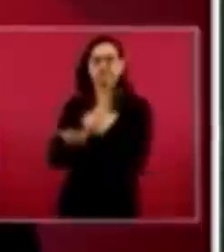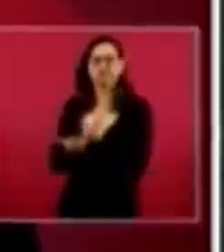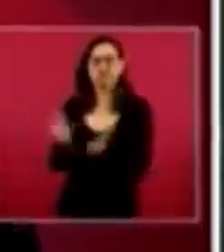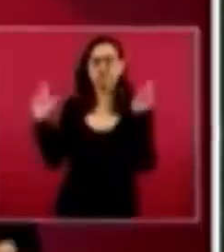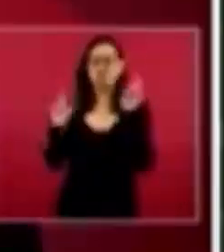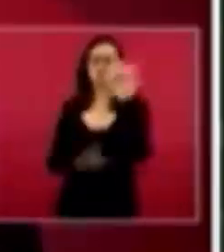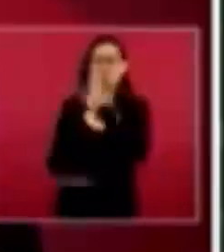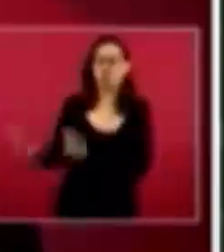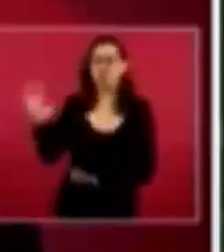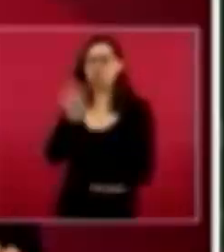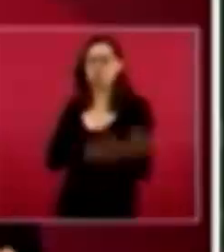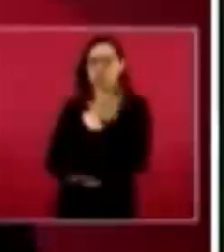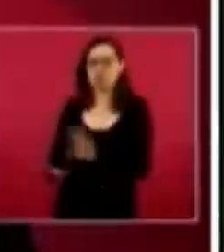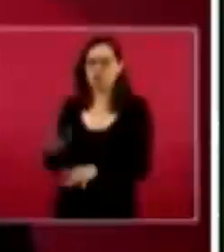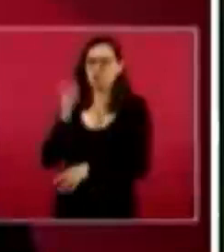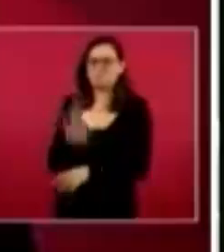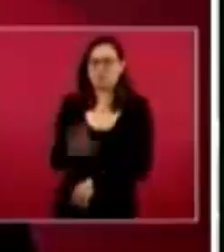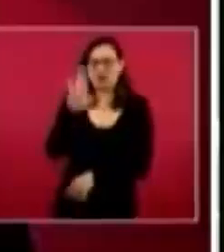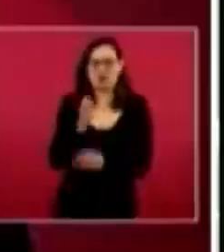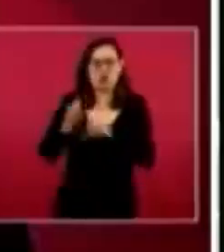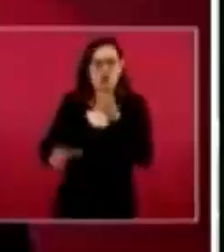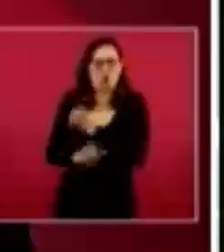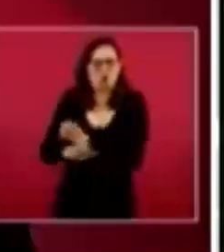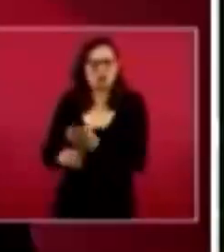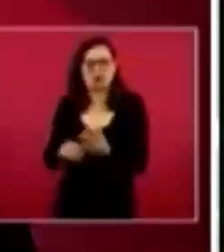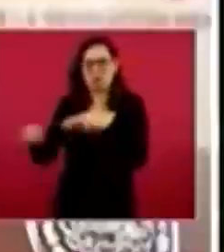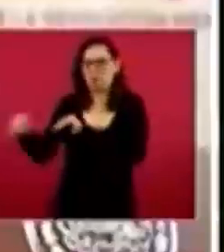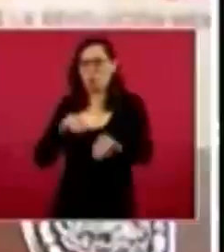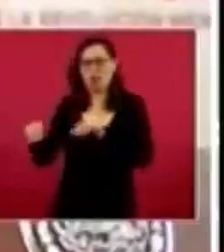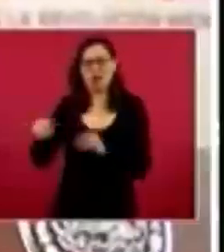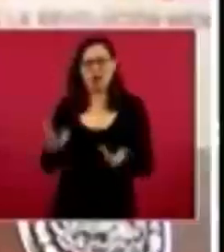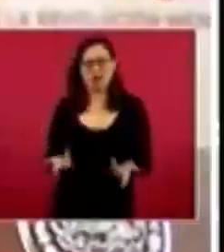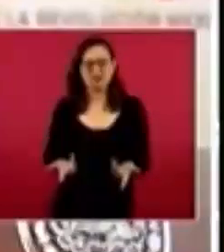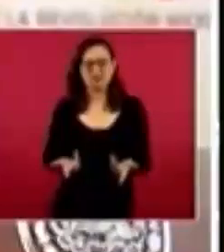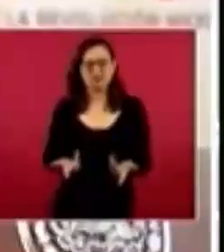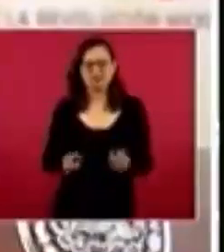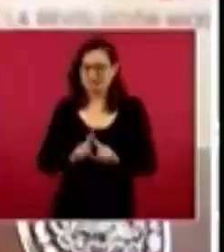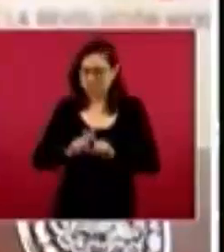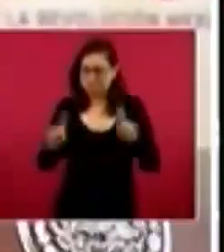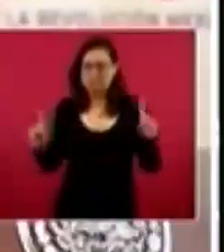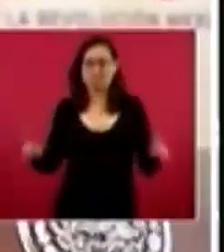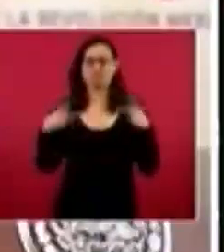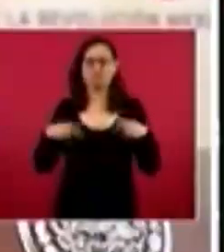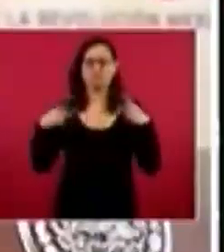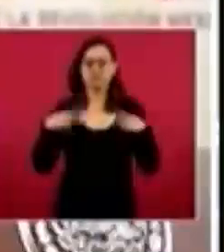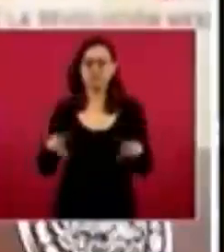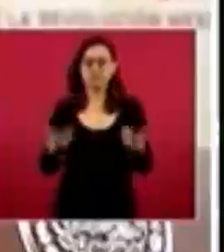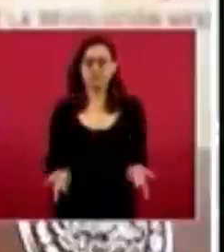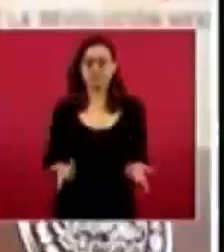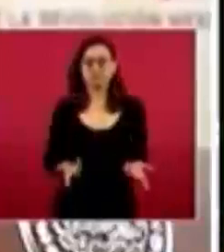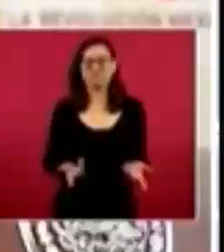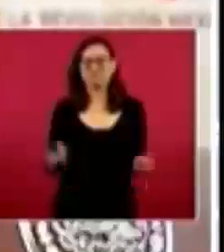cielo. Ninguno de ellos, ni de lejos, le llega a los zapatos a Porfirio Muñoz